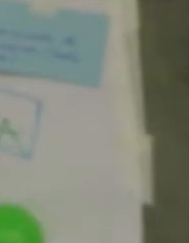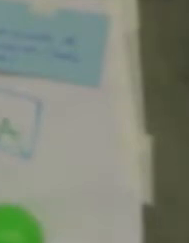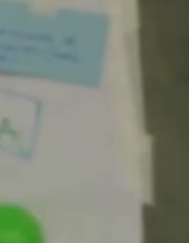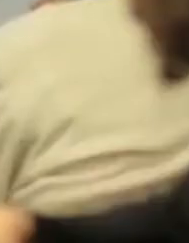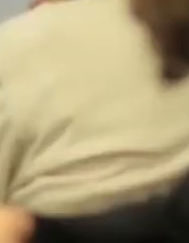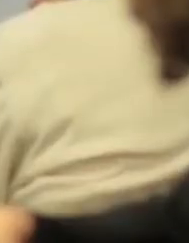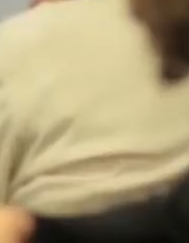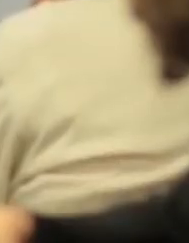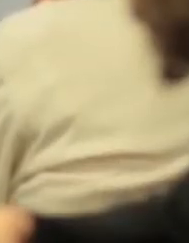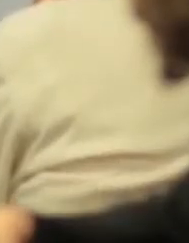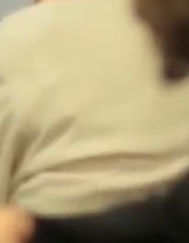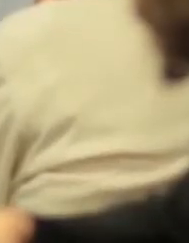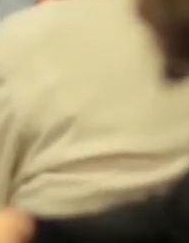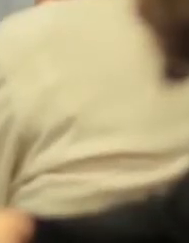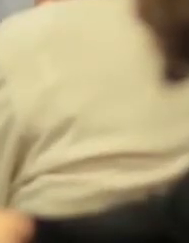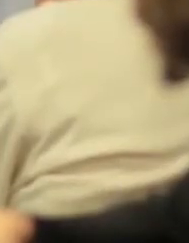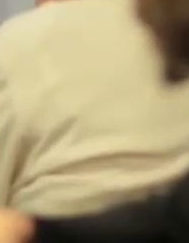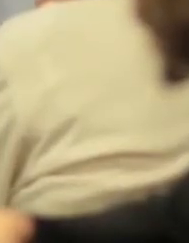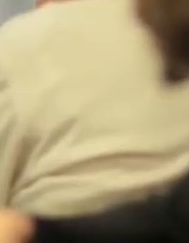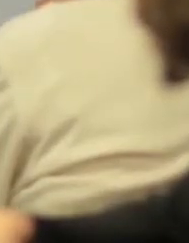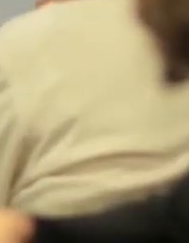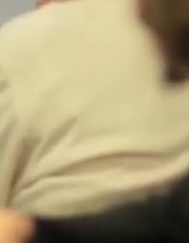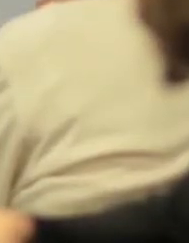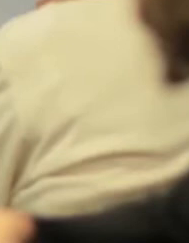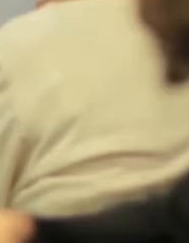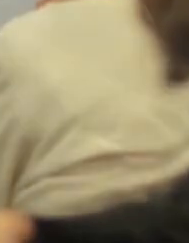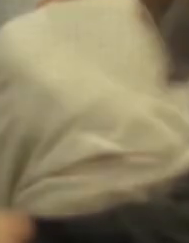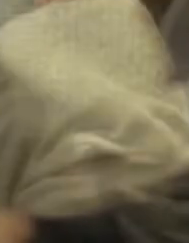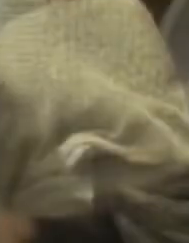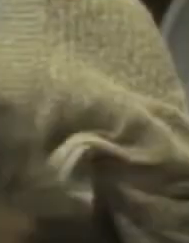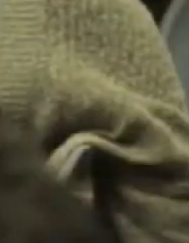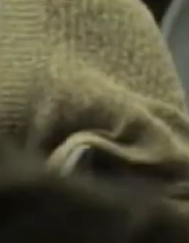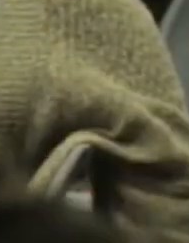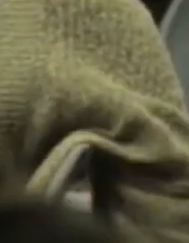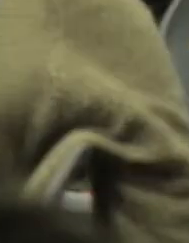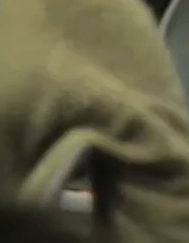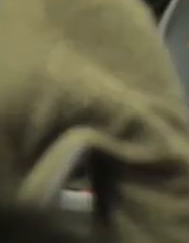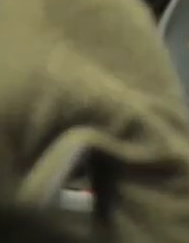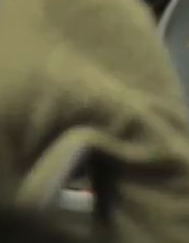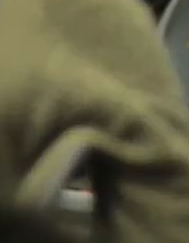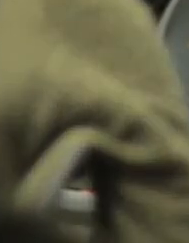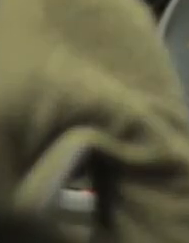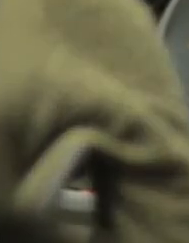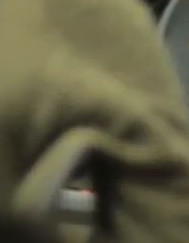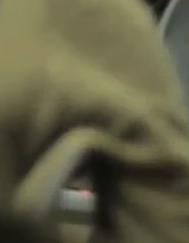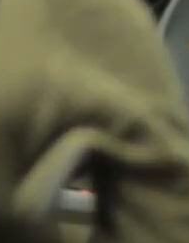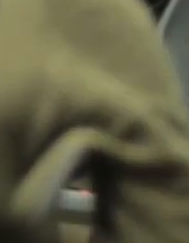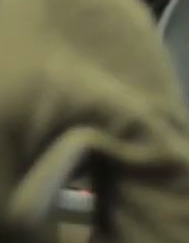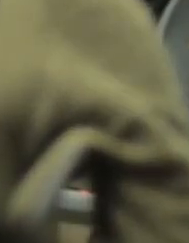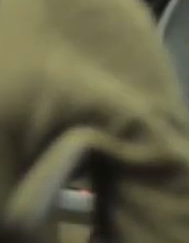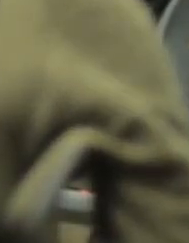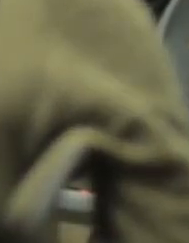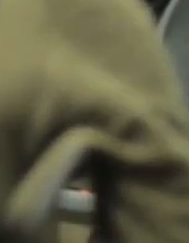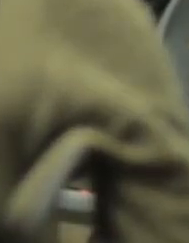poder profundizar en algunos temas que a lo mejor se han quedado con cuatro pinceladas y sobre todo para poner más sobre la